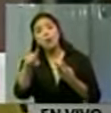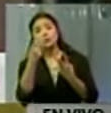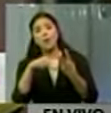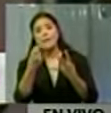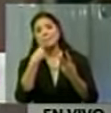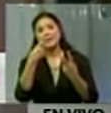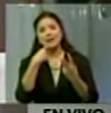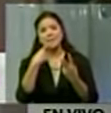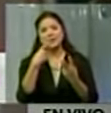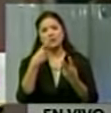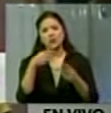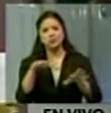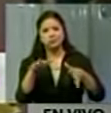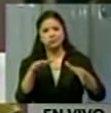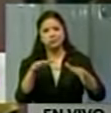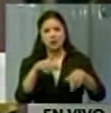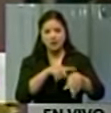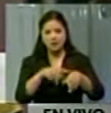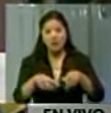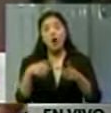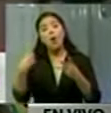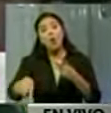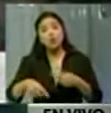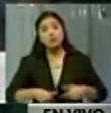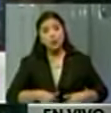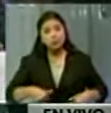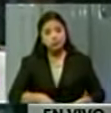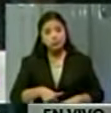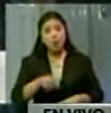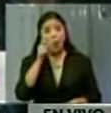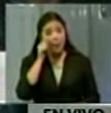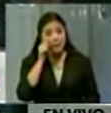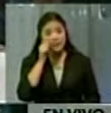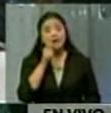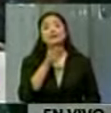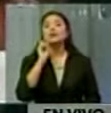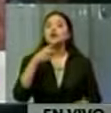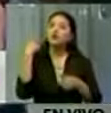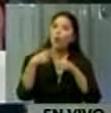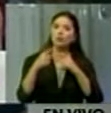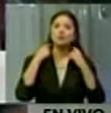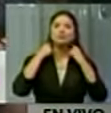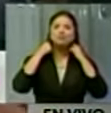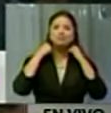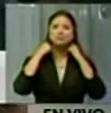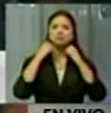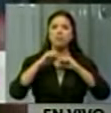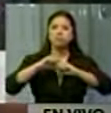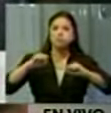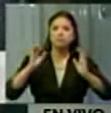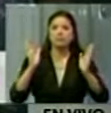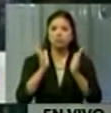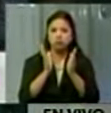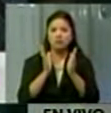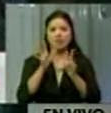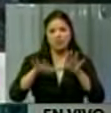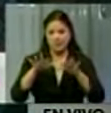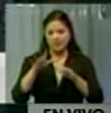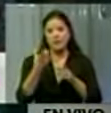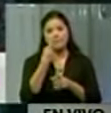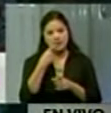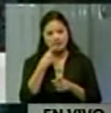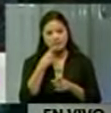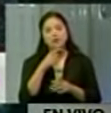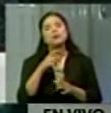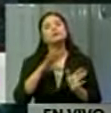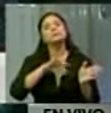el Parkinson, los medicamentos para la próstata y los medicamentos para la tiroides. Como bien también